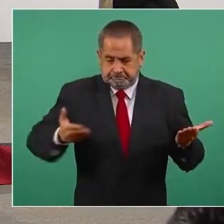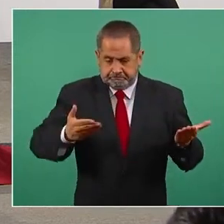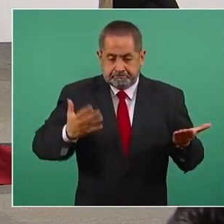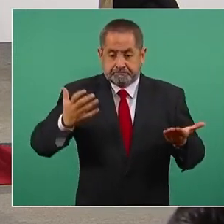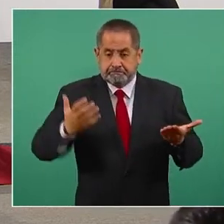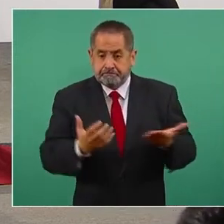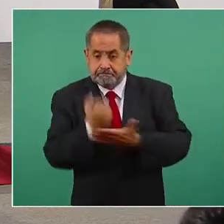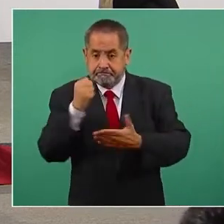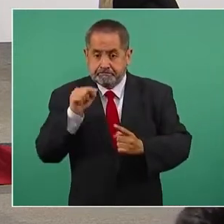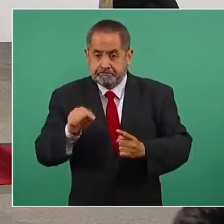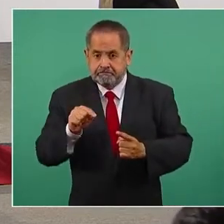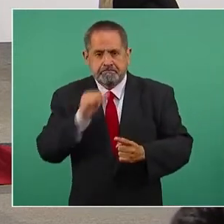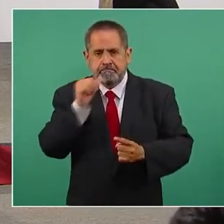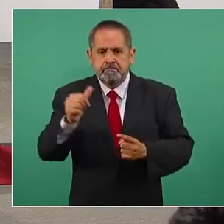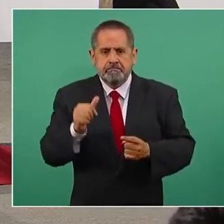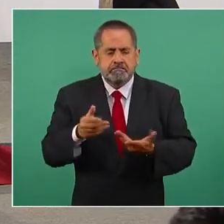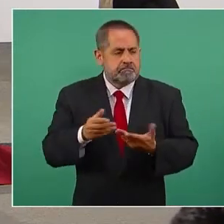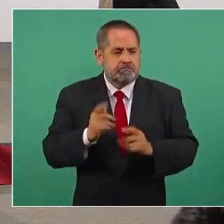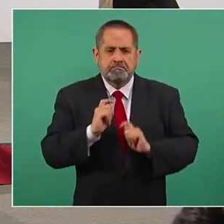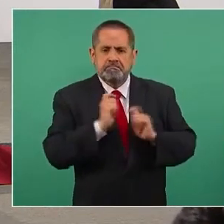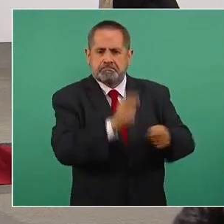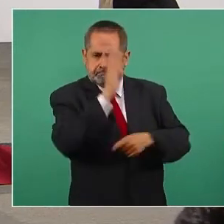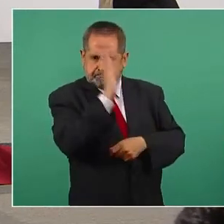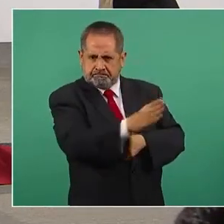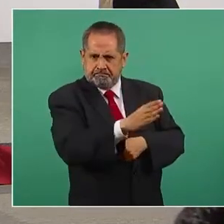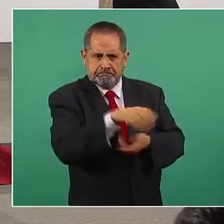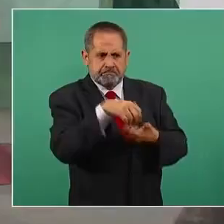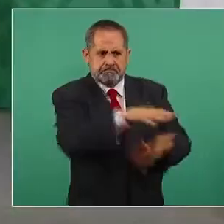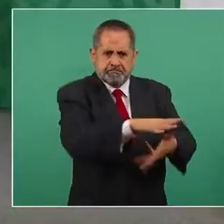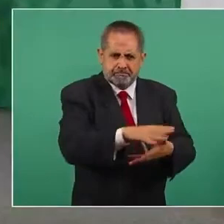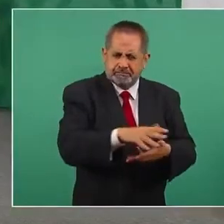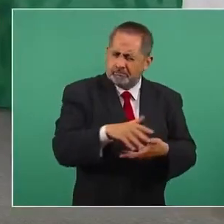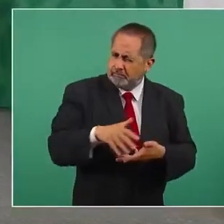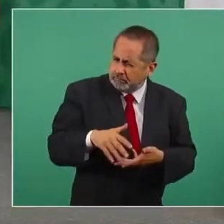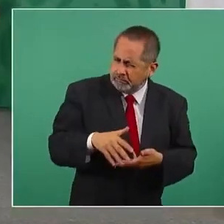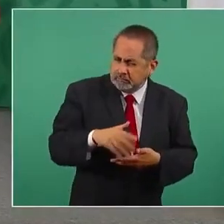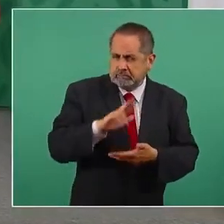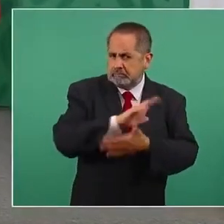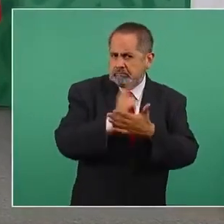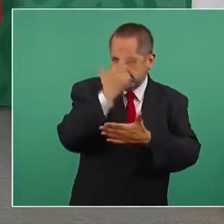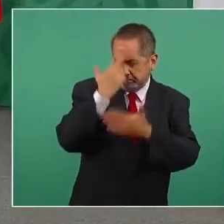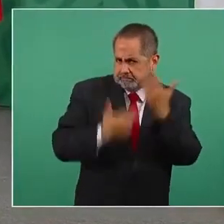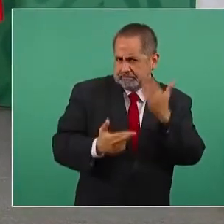asignaciones directas. Estamos hablando de miles de millones de pesos.